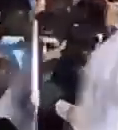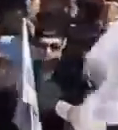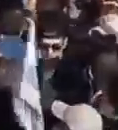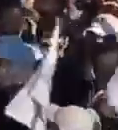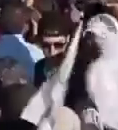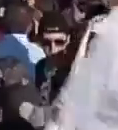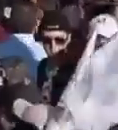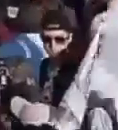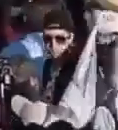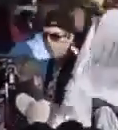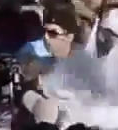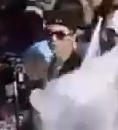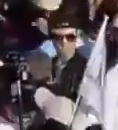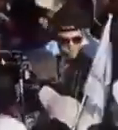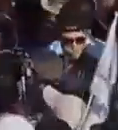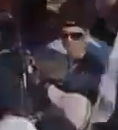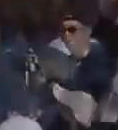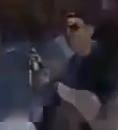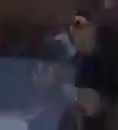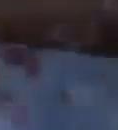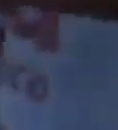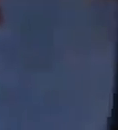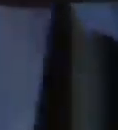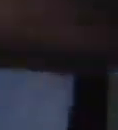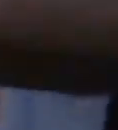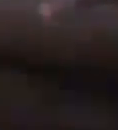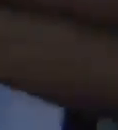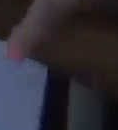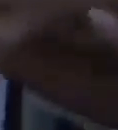soy dimensión extraviada.